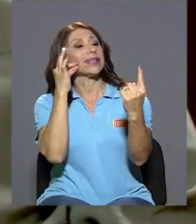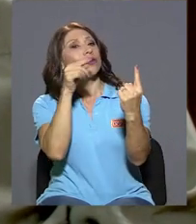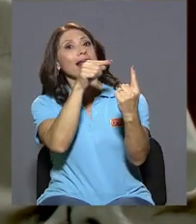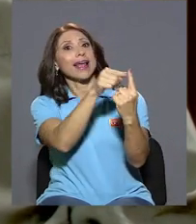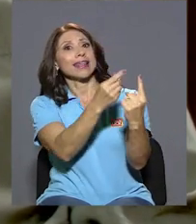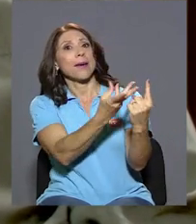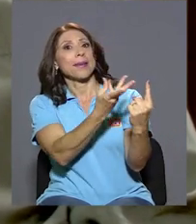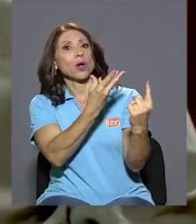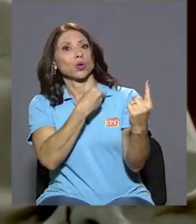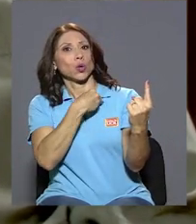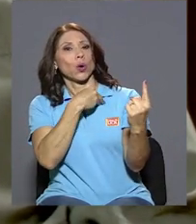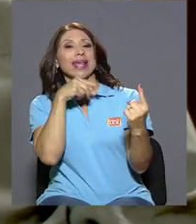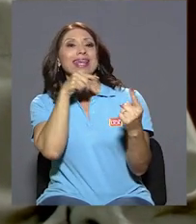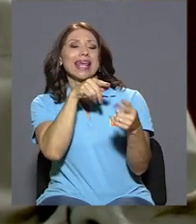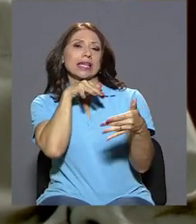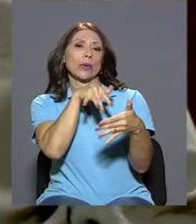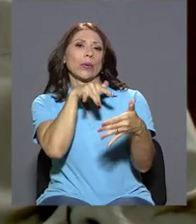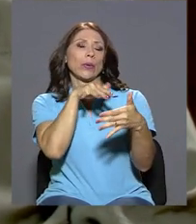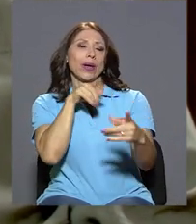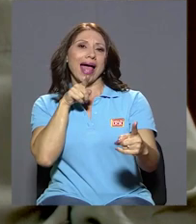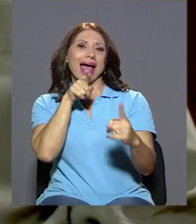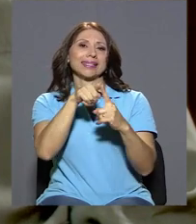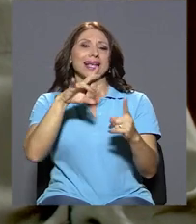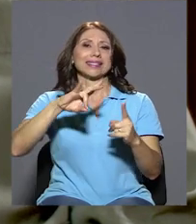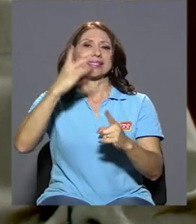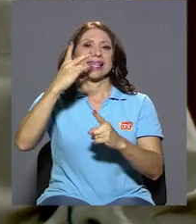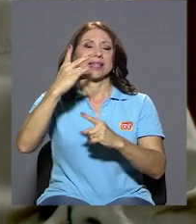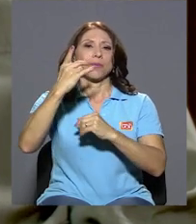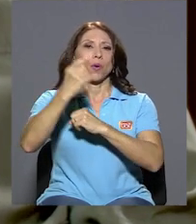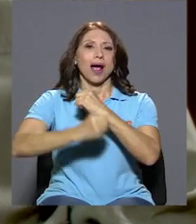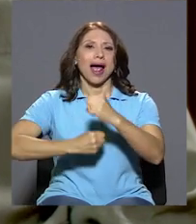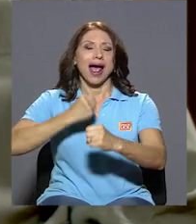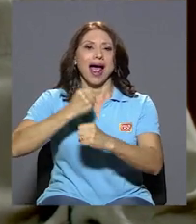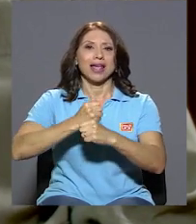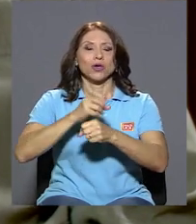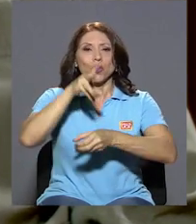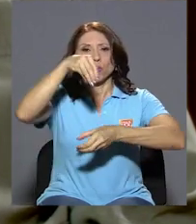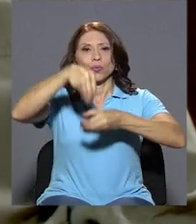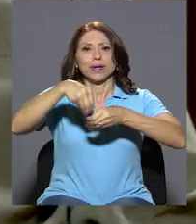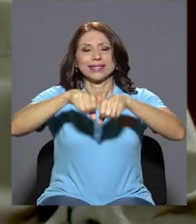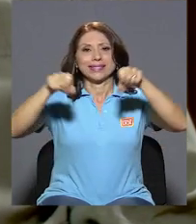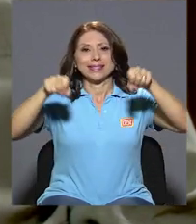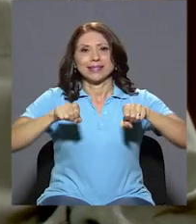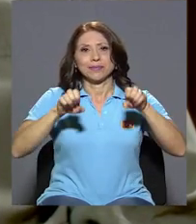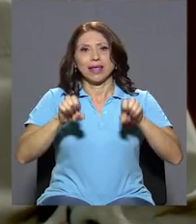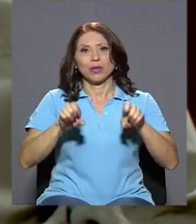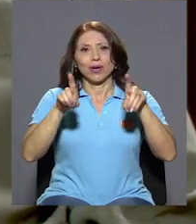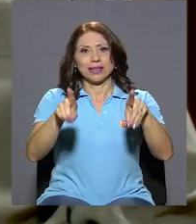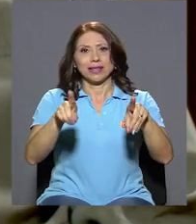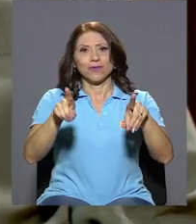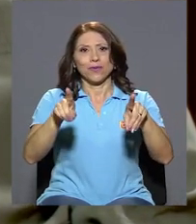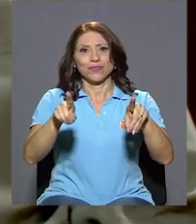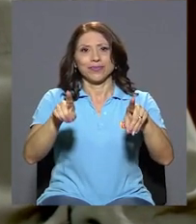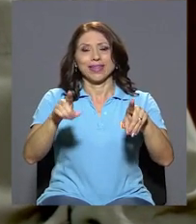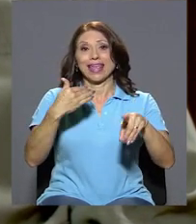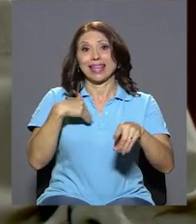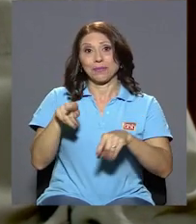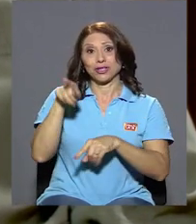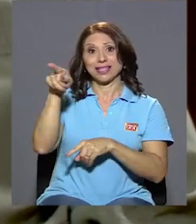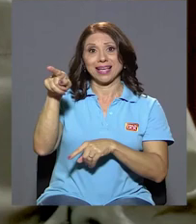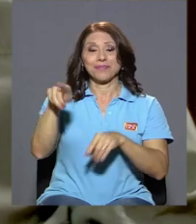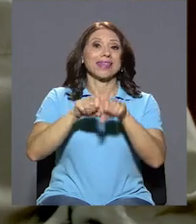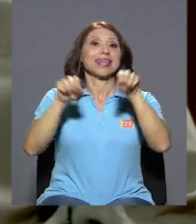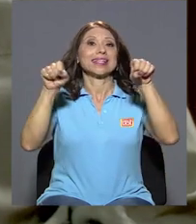me contó que había estado hasta séptimo año en el sistema educativo que